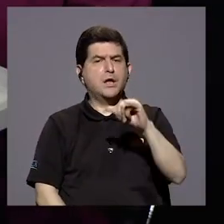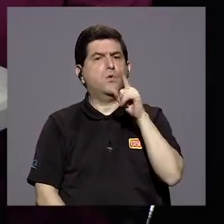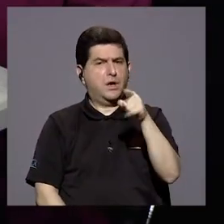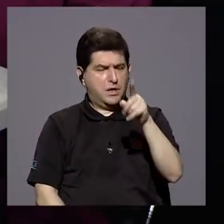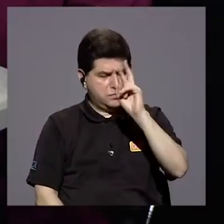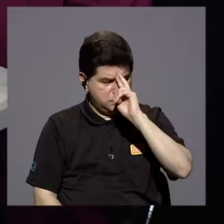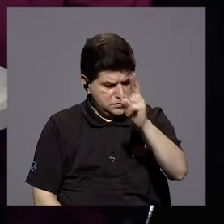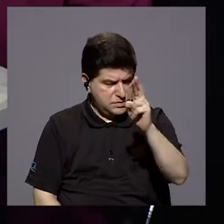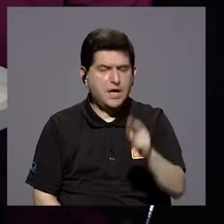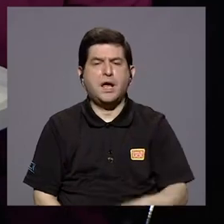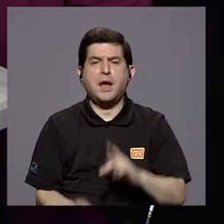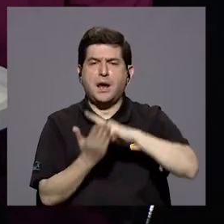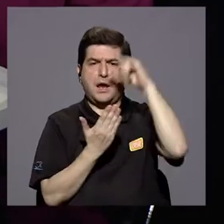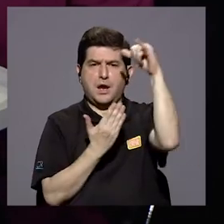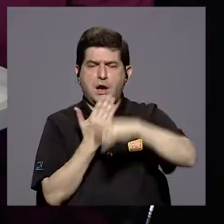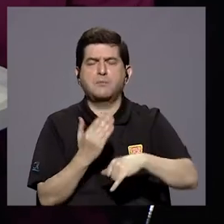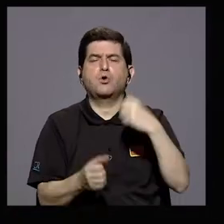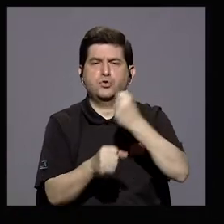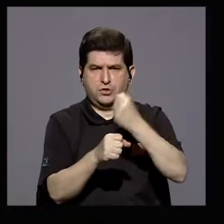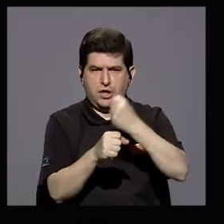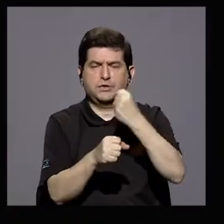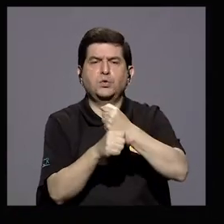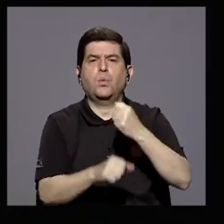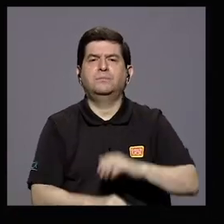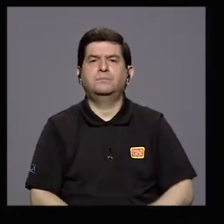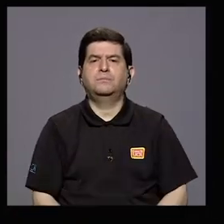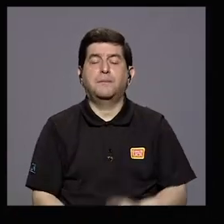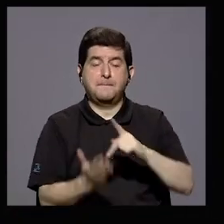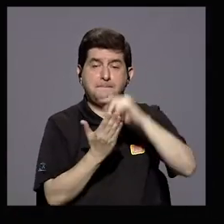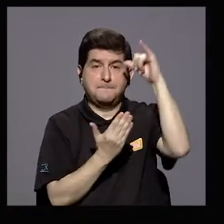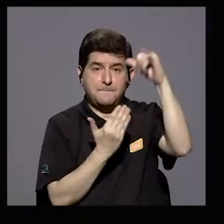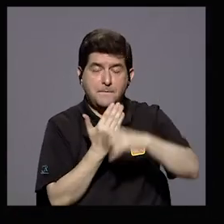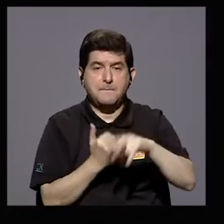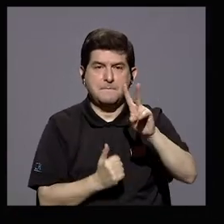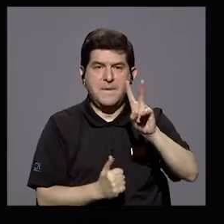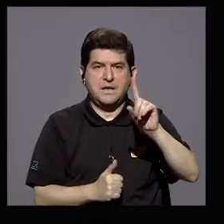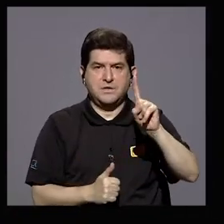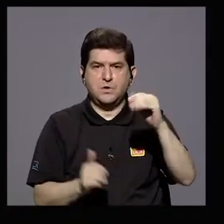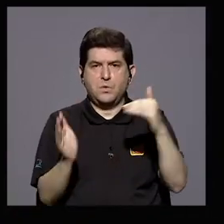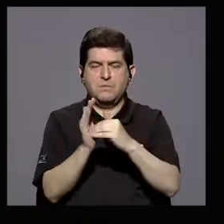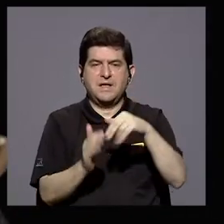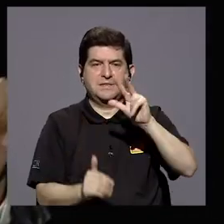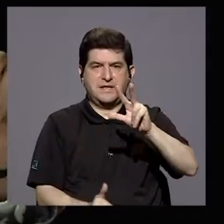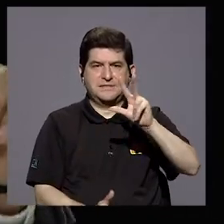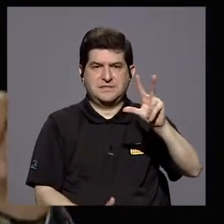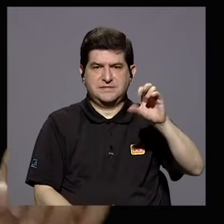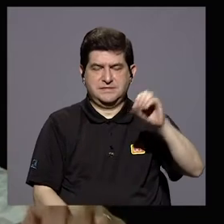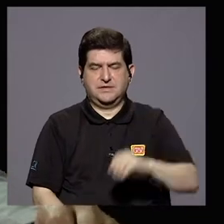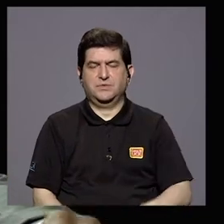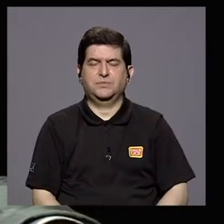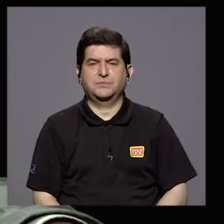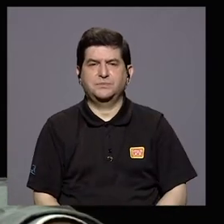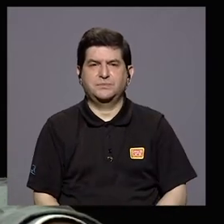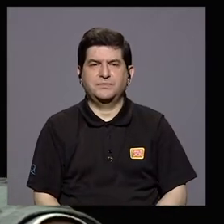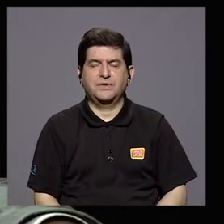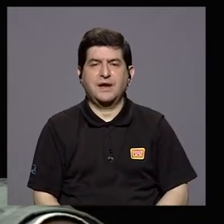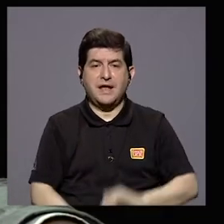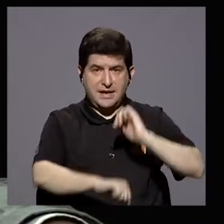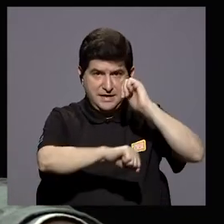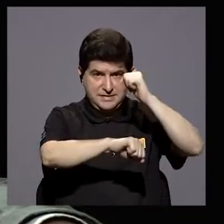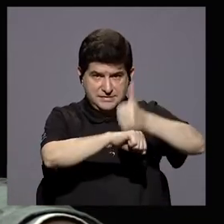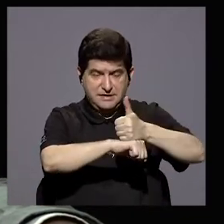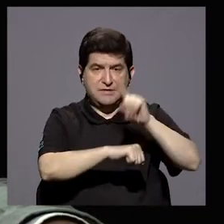otro proyecto en el que usted ha estado involucrada, que es el proyecto 21.330, que es con la creación de